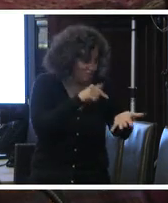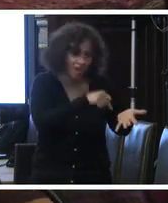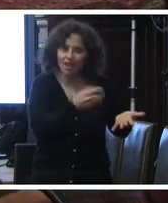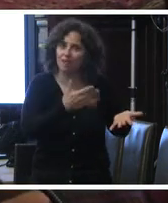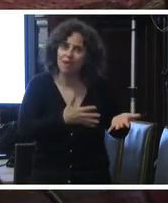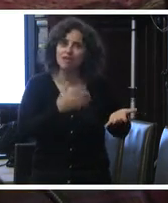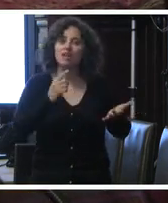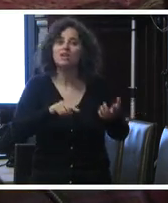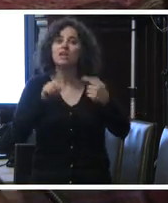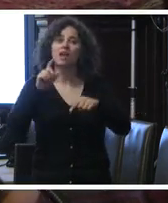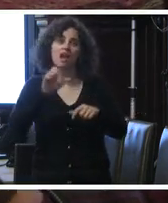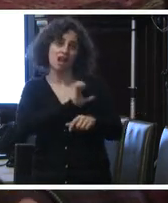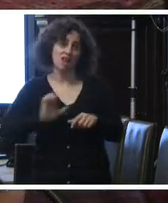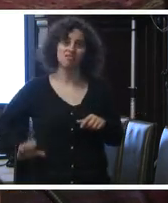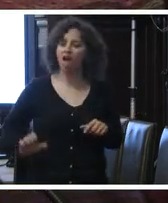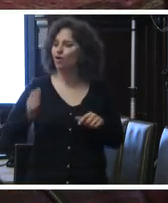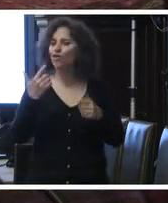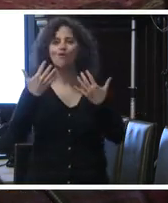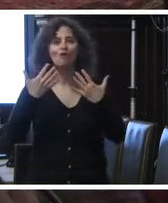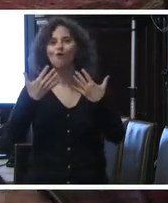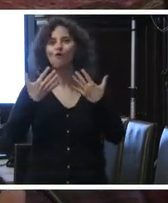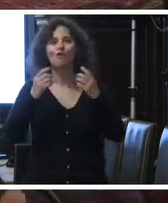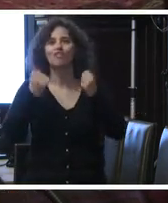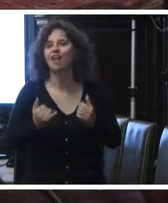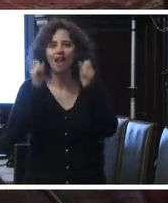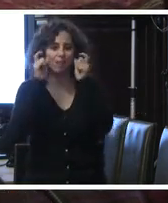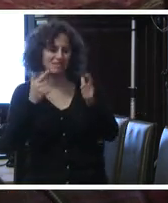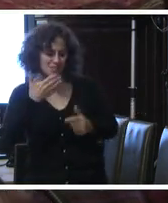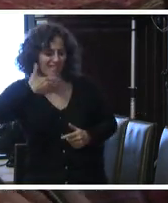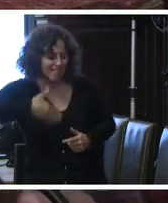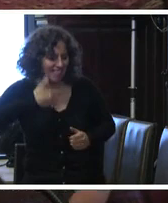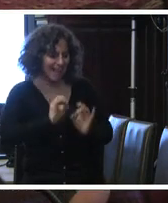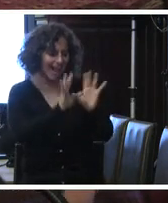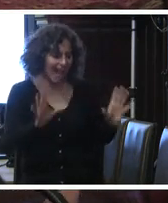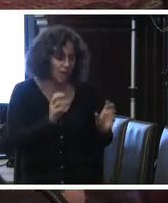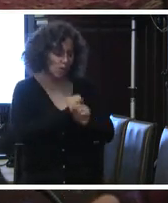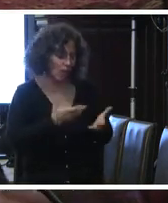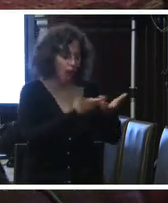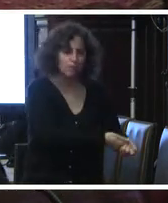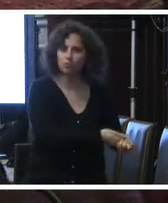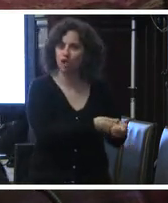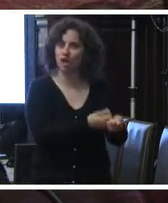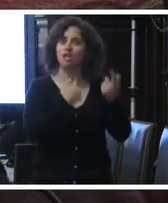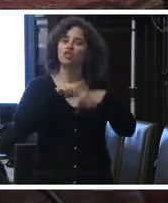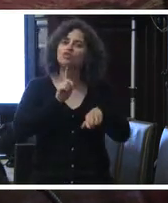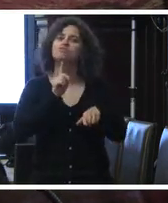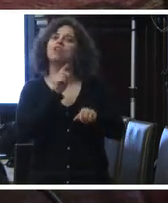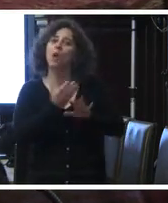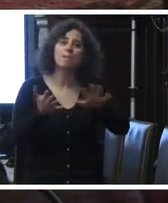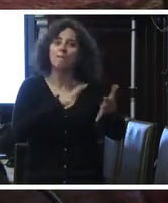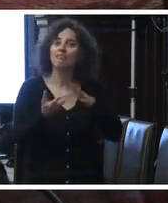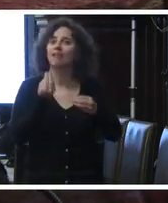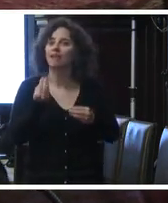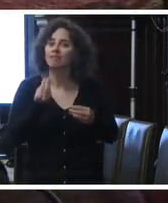nuestros operadores estatales no están suficientemente capacitados para comprender y para poder actuar. Entonces, lo que está pasando